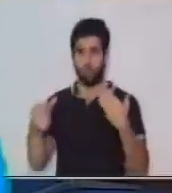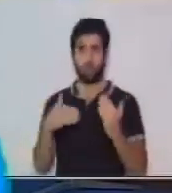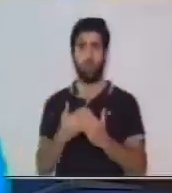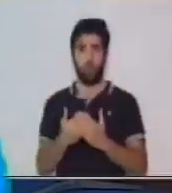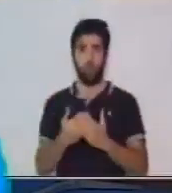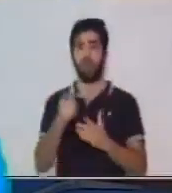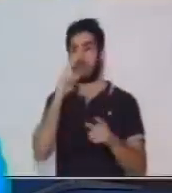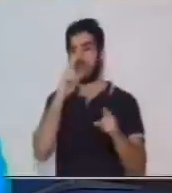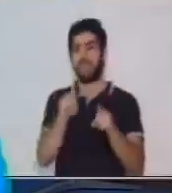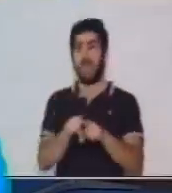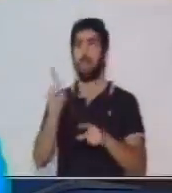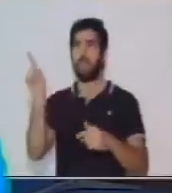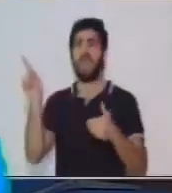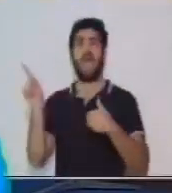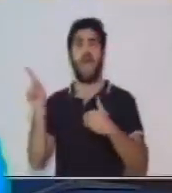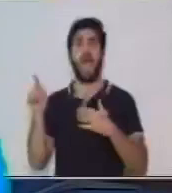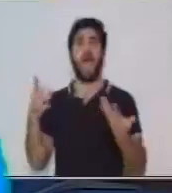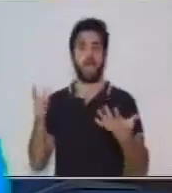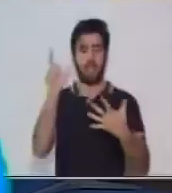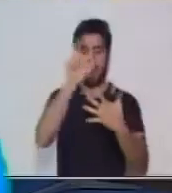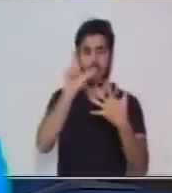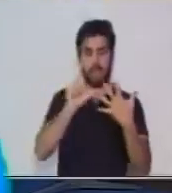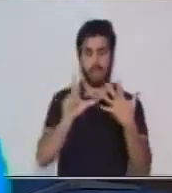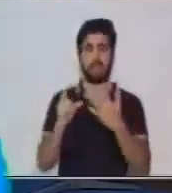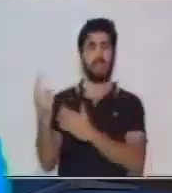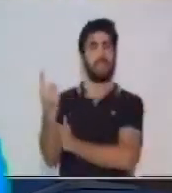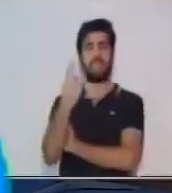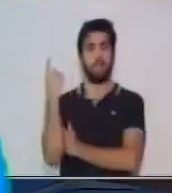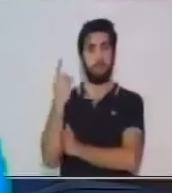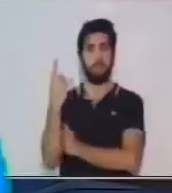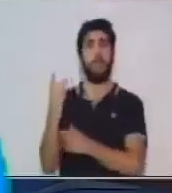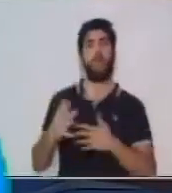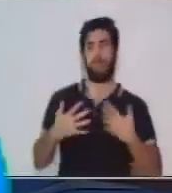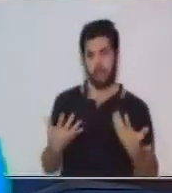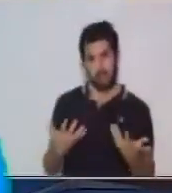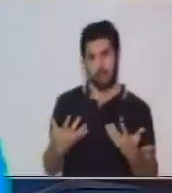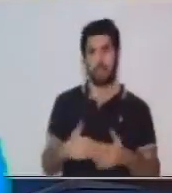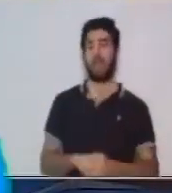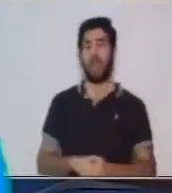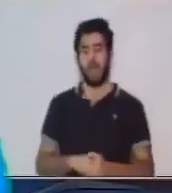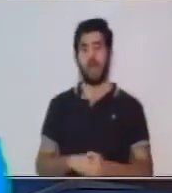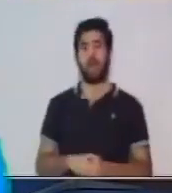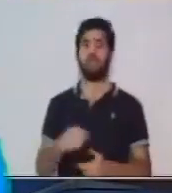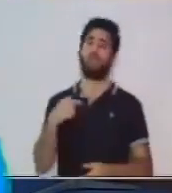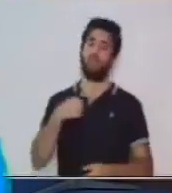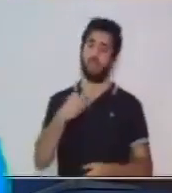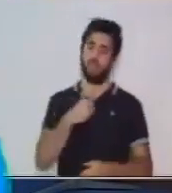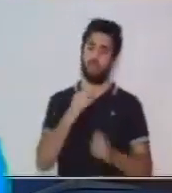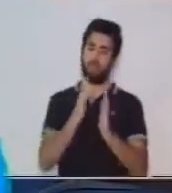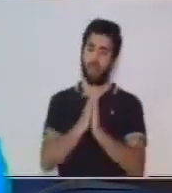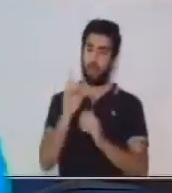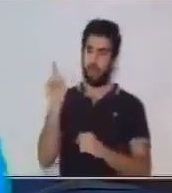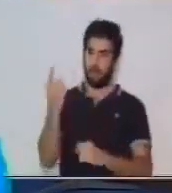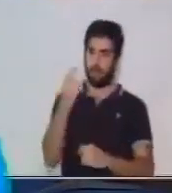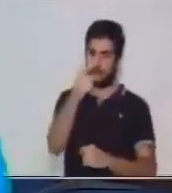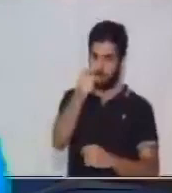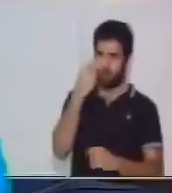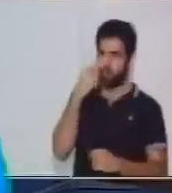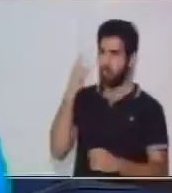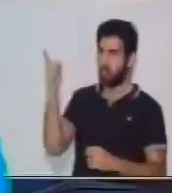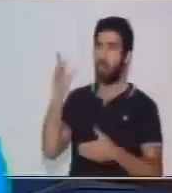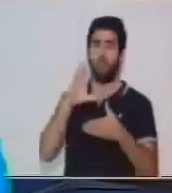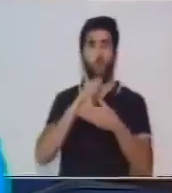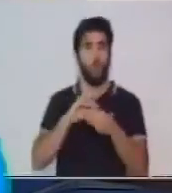pues destacan algunas características principales. Y al decir las características principales, quiero que primero te centres en un